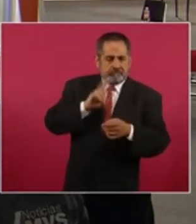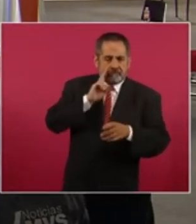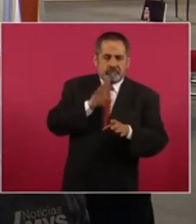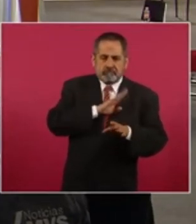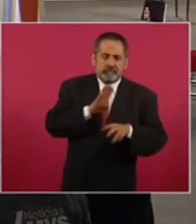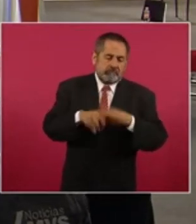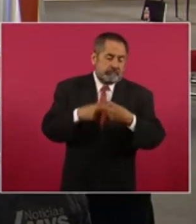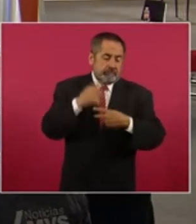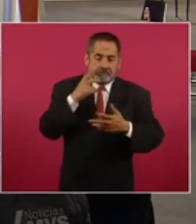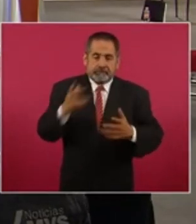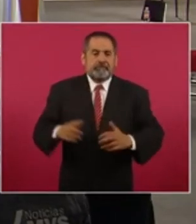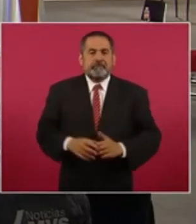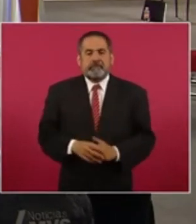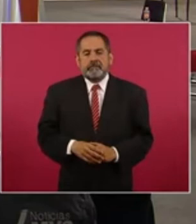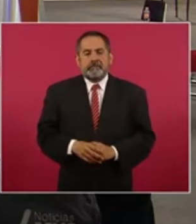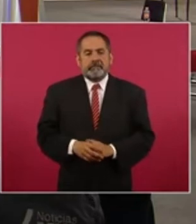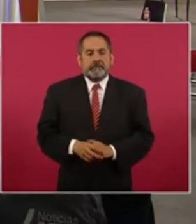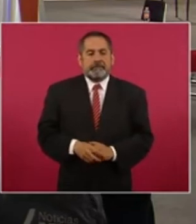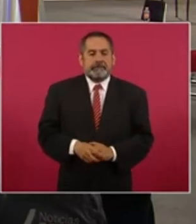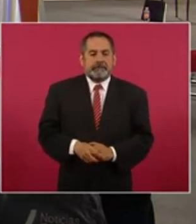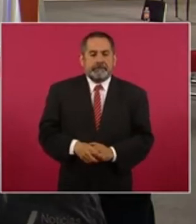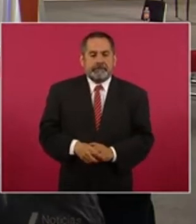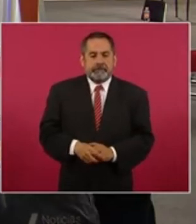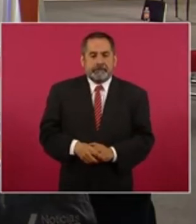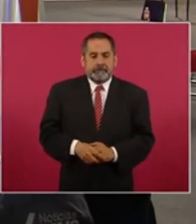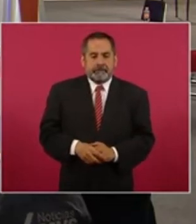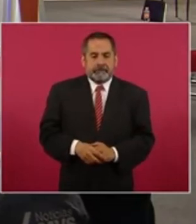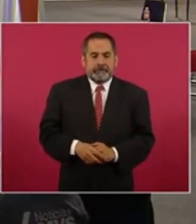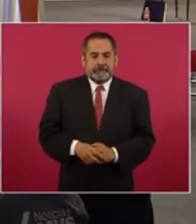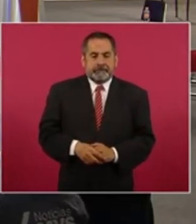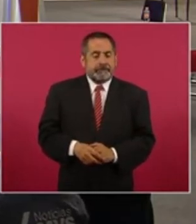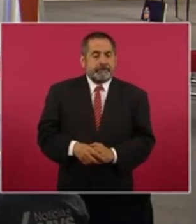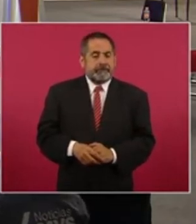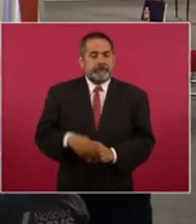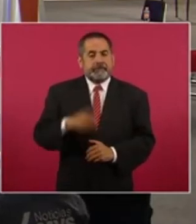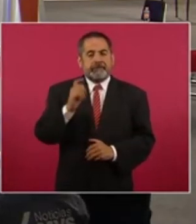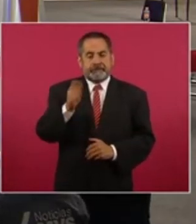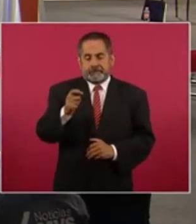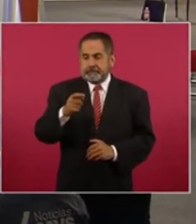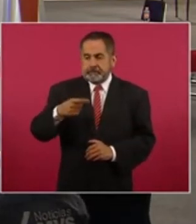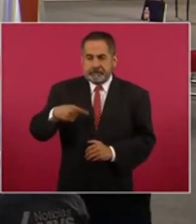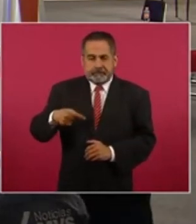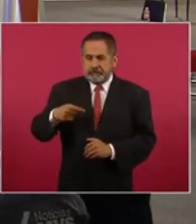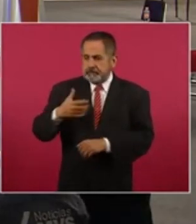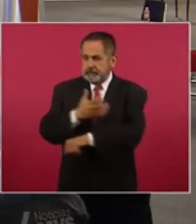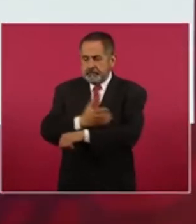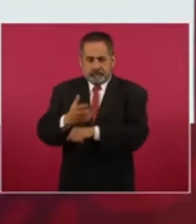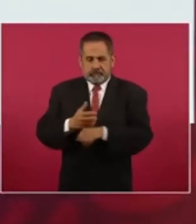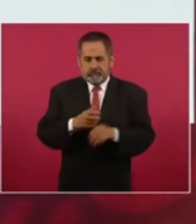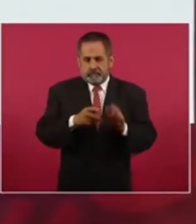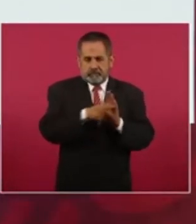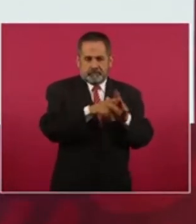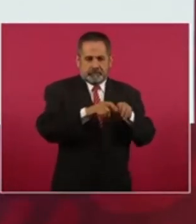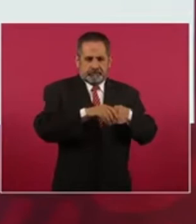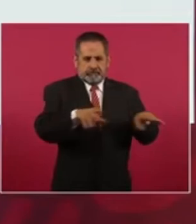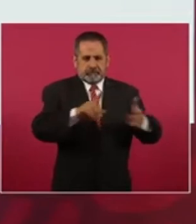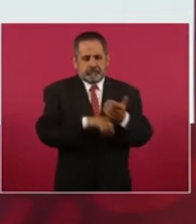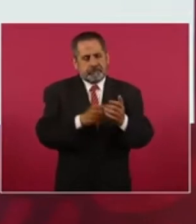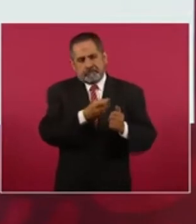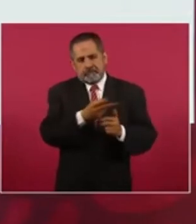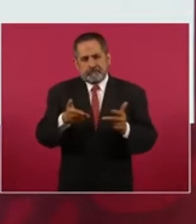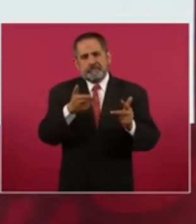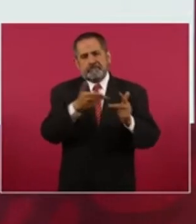en consecuencia. Siguiente. En el caso de los compañeros periodistas víctimas de